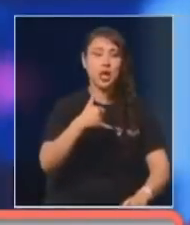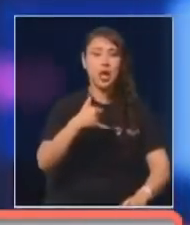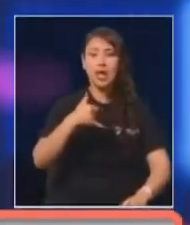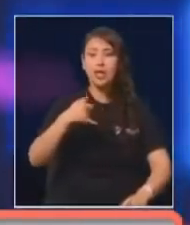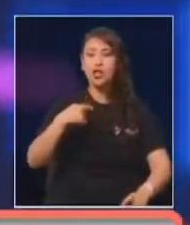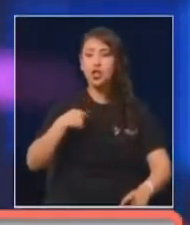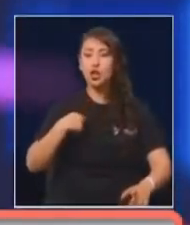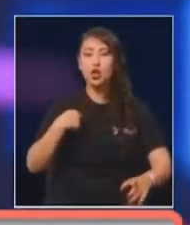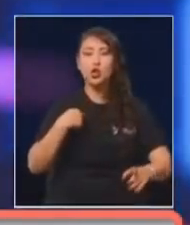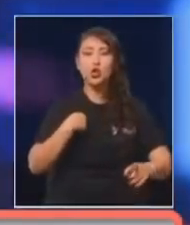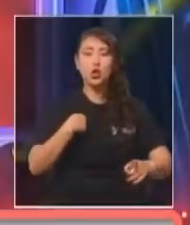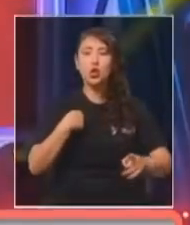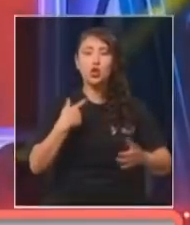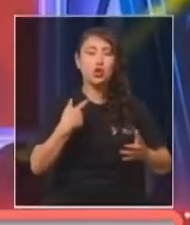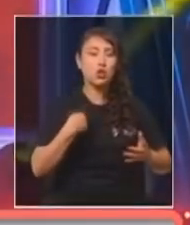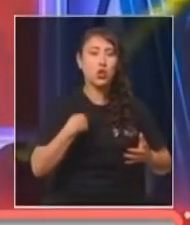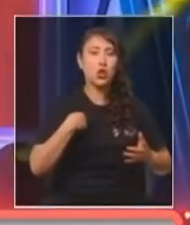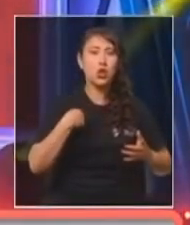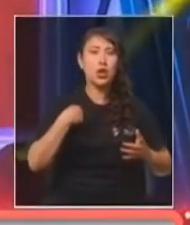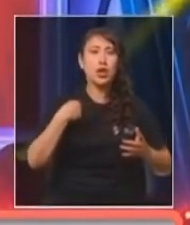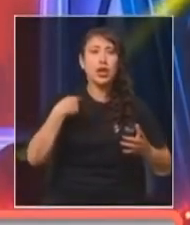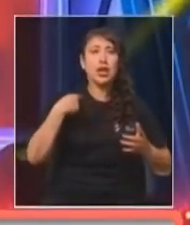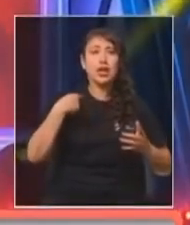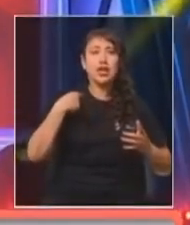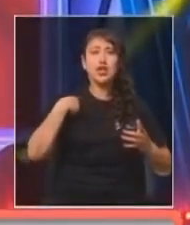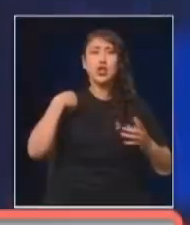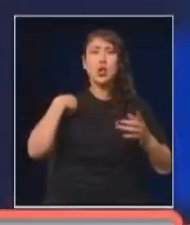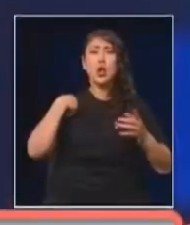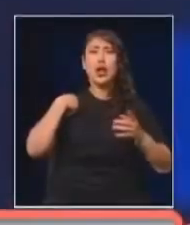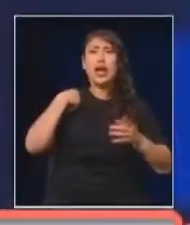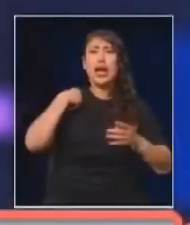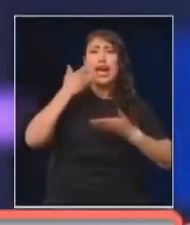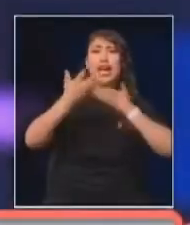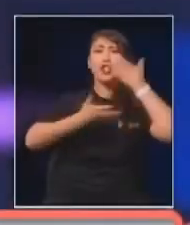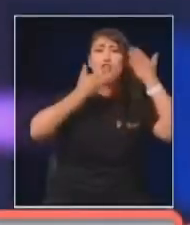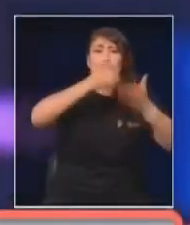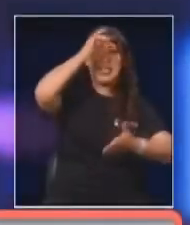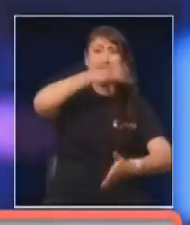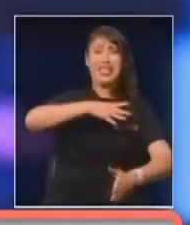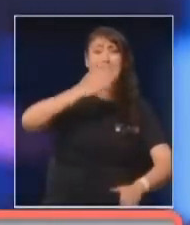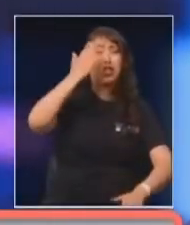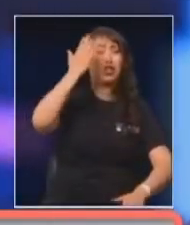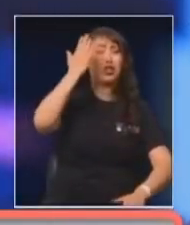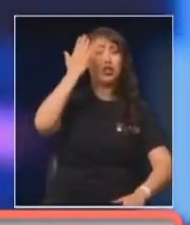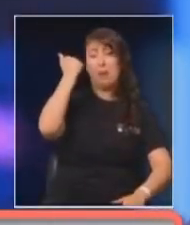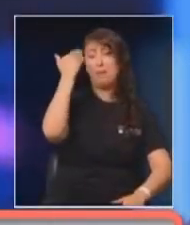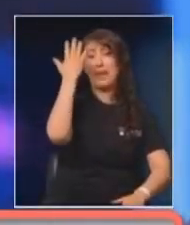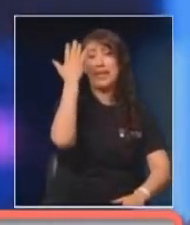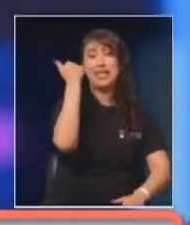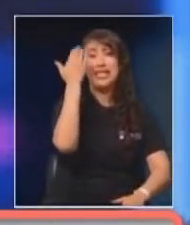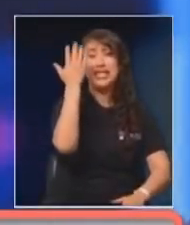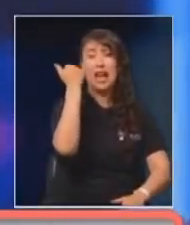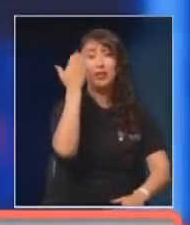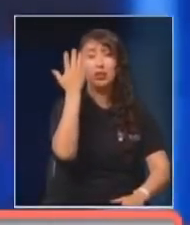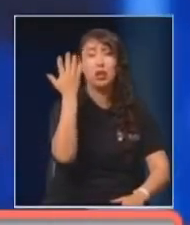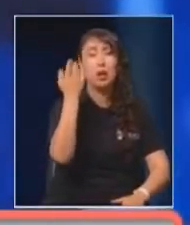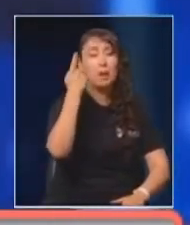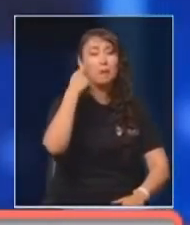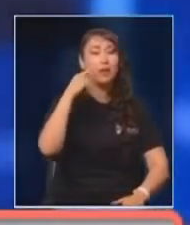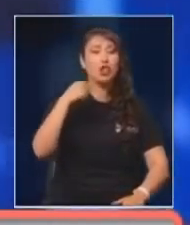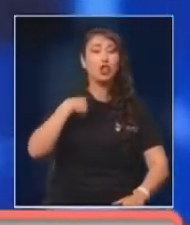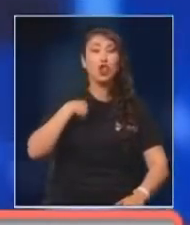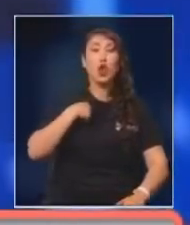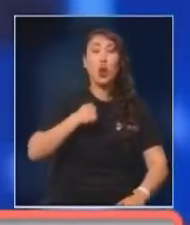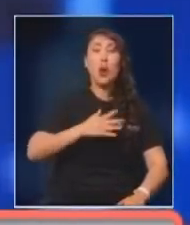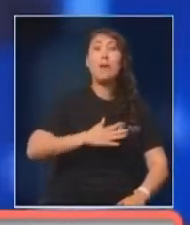yo no me sabo a la himno nacional, me siento más